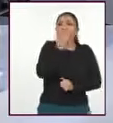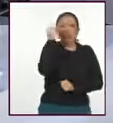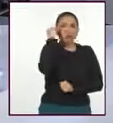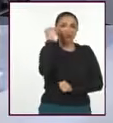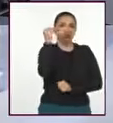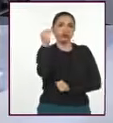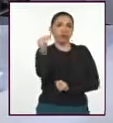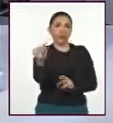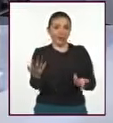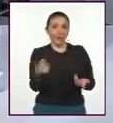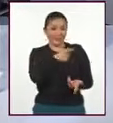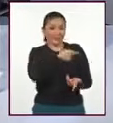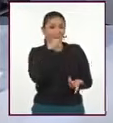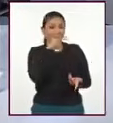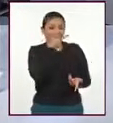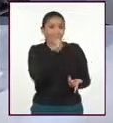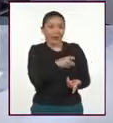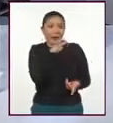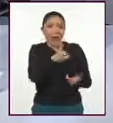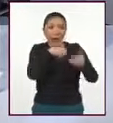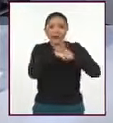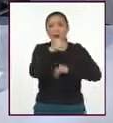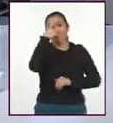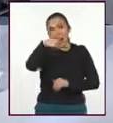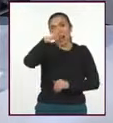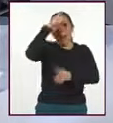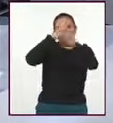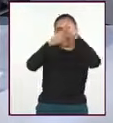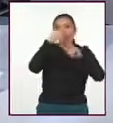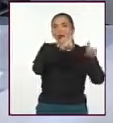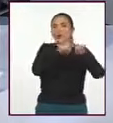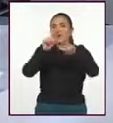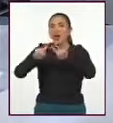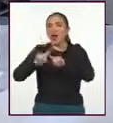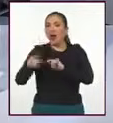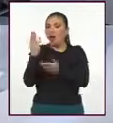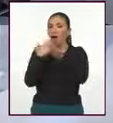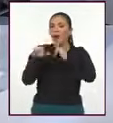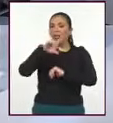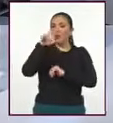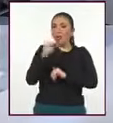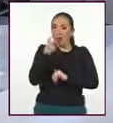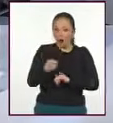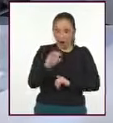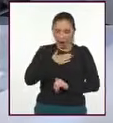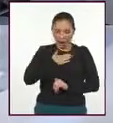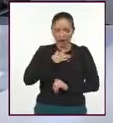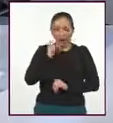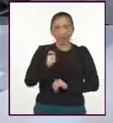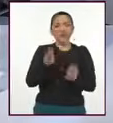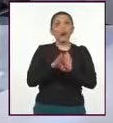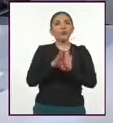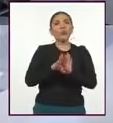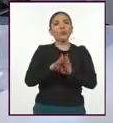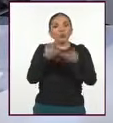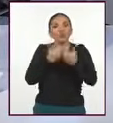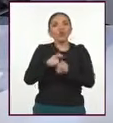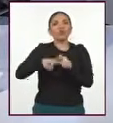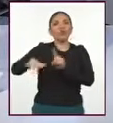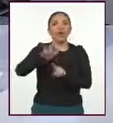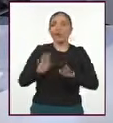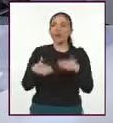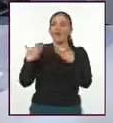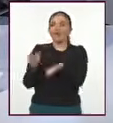final, como usted bien decía, es en donde formamos todo esto que después se va a convertir en una realidad de nuestra sociedad. Doctor, no